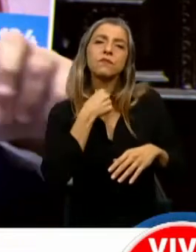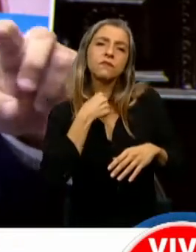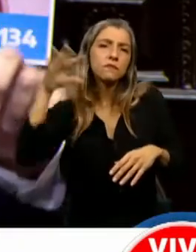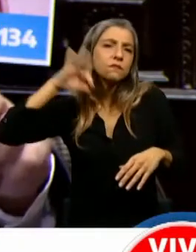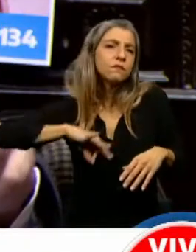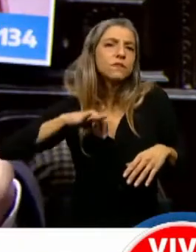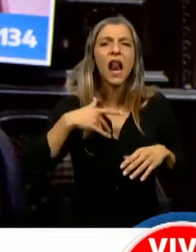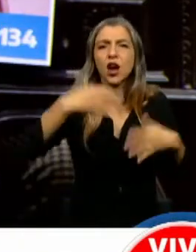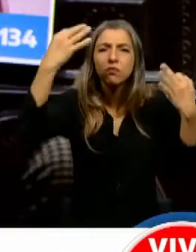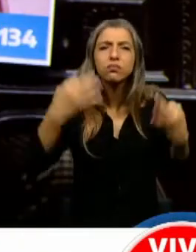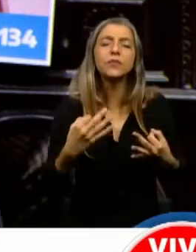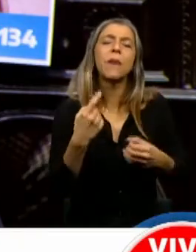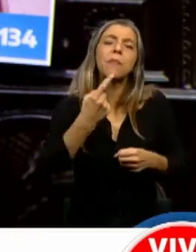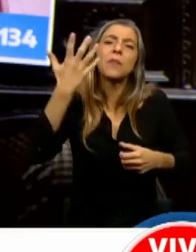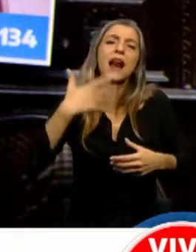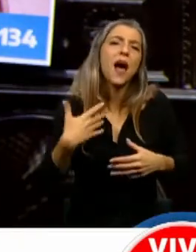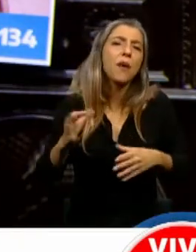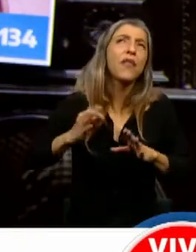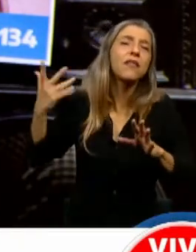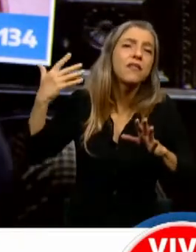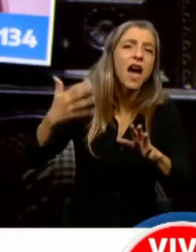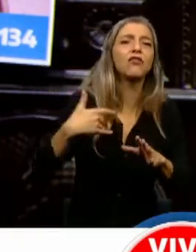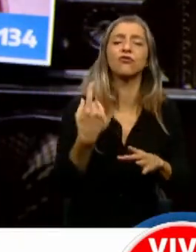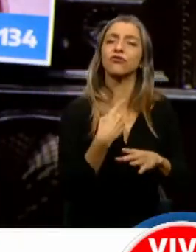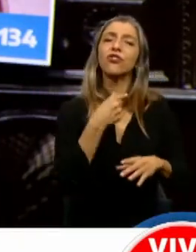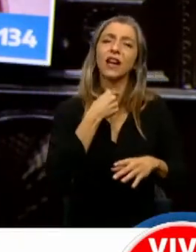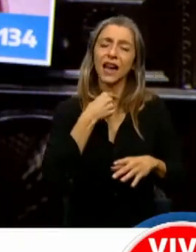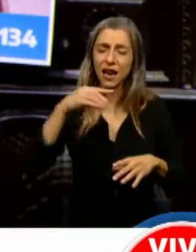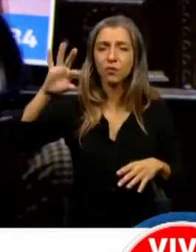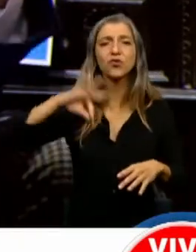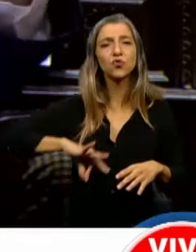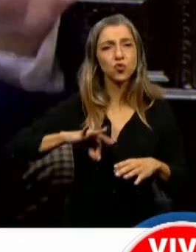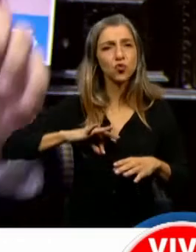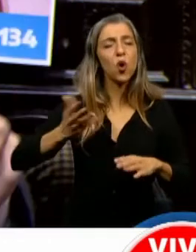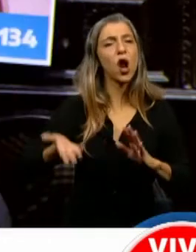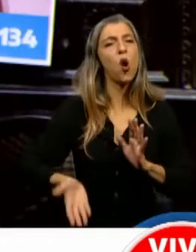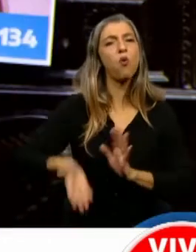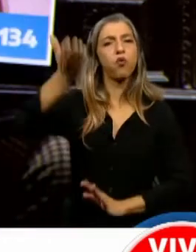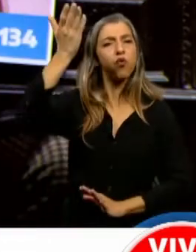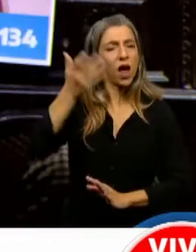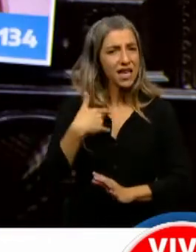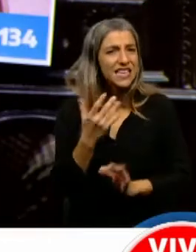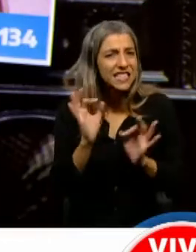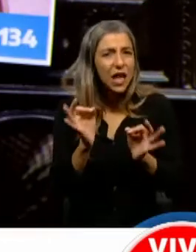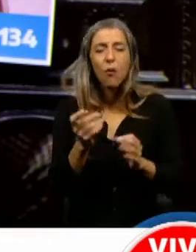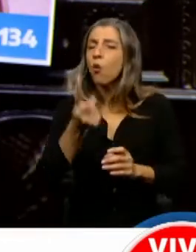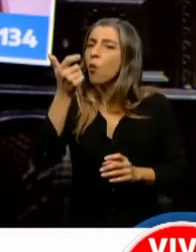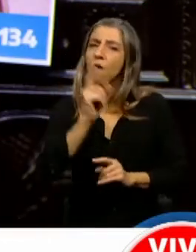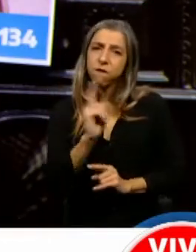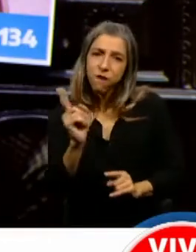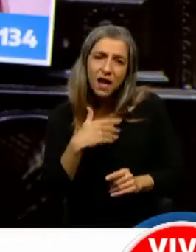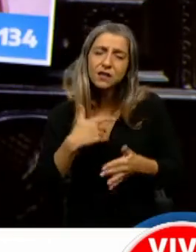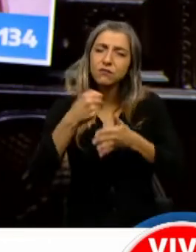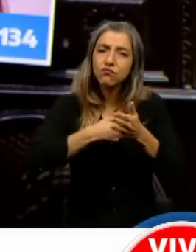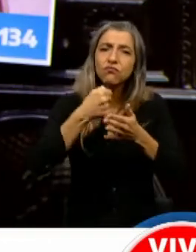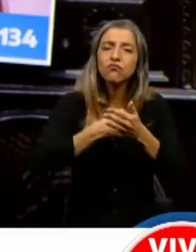en varios años haya una recuperación del salario real, que no es fácil y que no es una concesión, sino que es una lucha que tiene